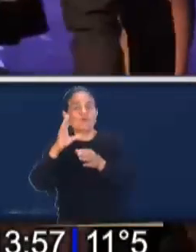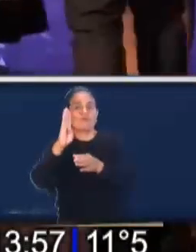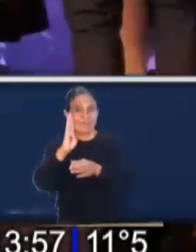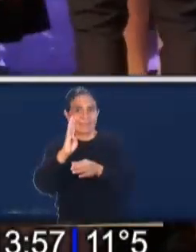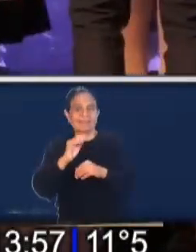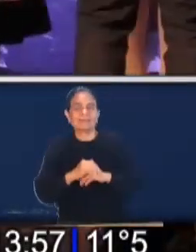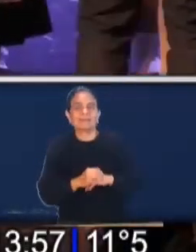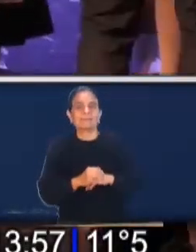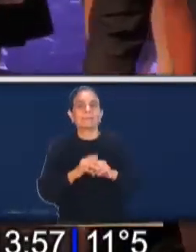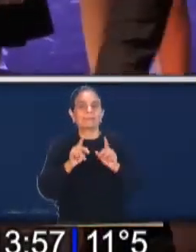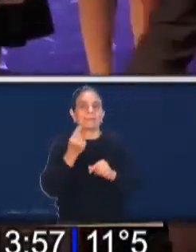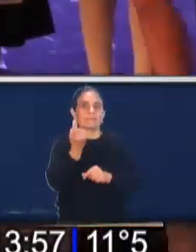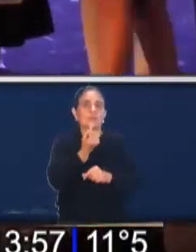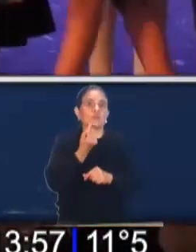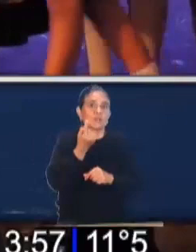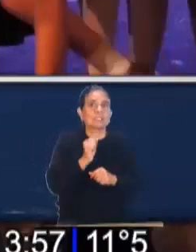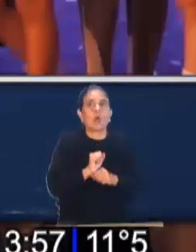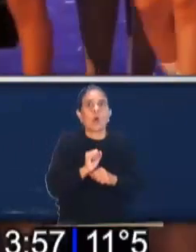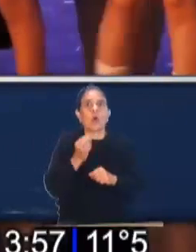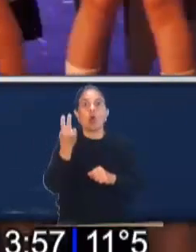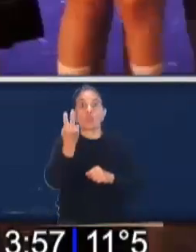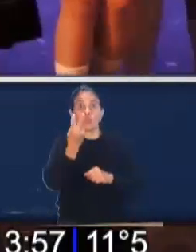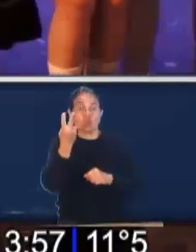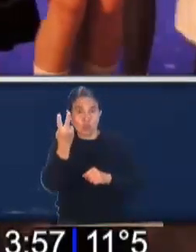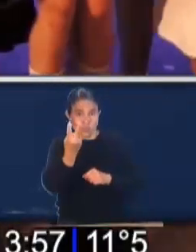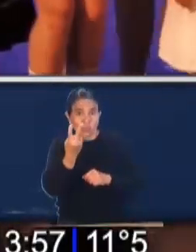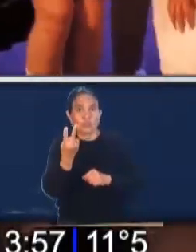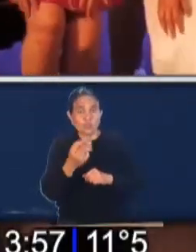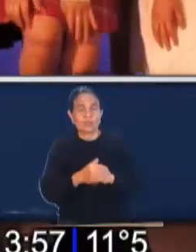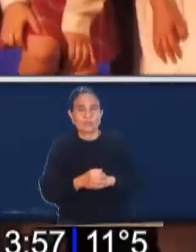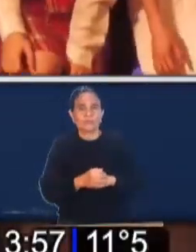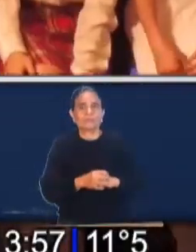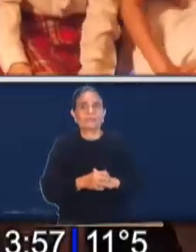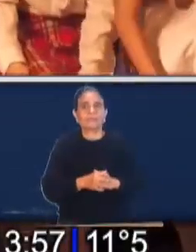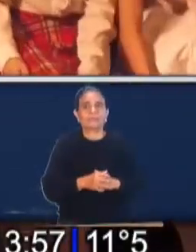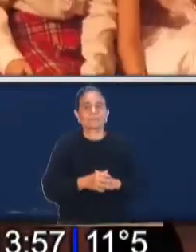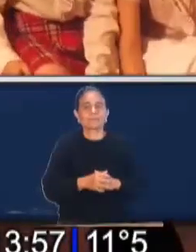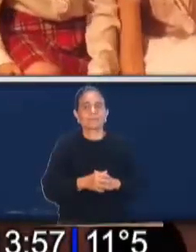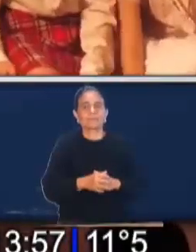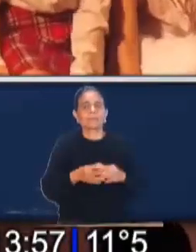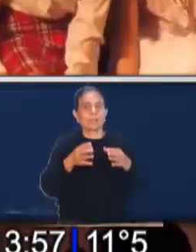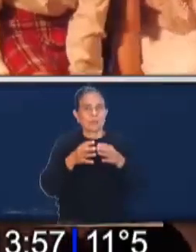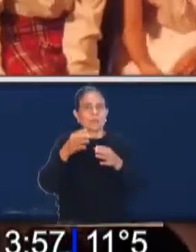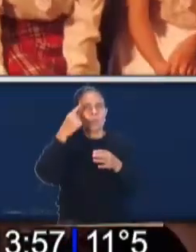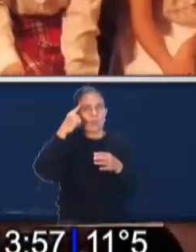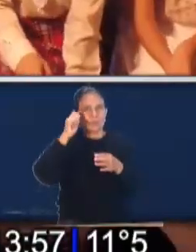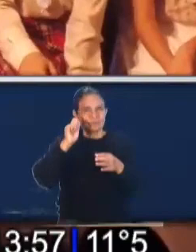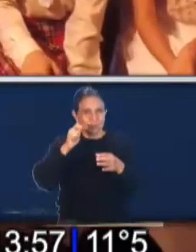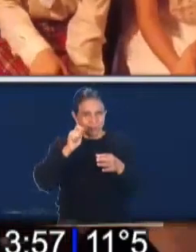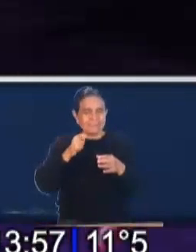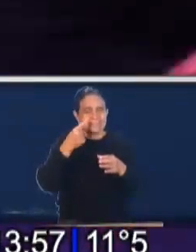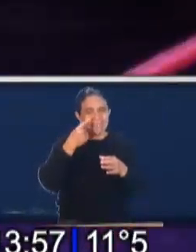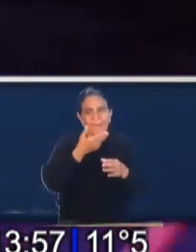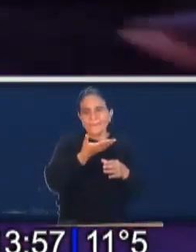así también solistas y parejas que han sido destacadas por la comisión evaluadora también. Los criterios de evaluación tienen que ver con una